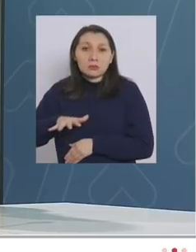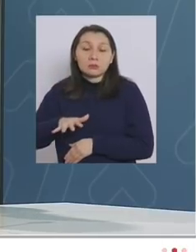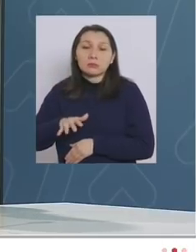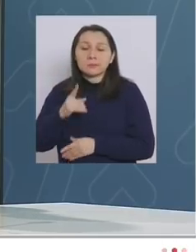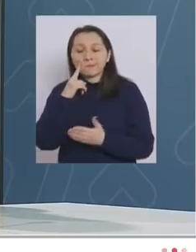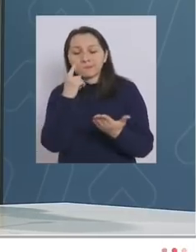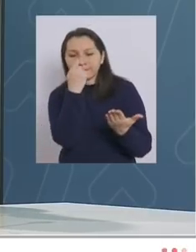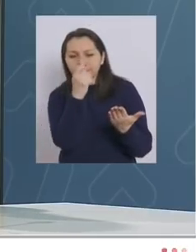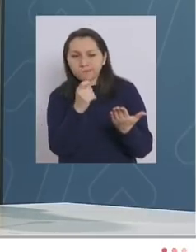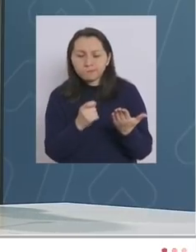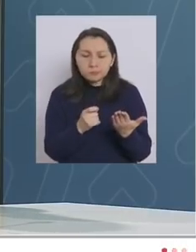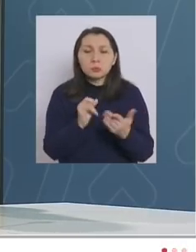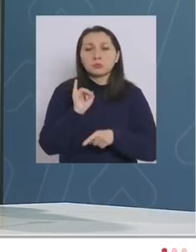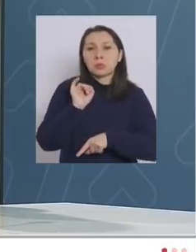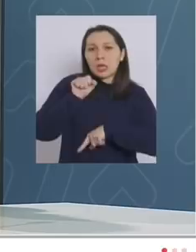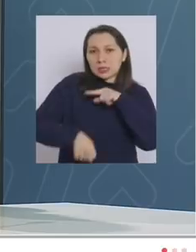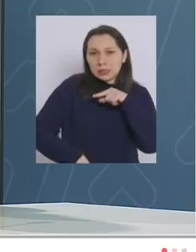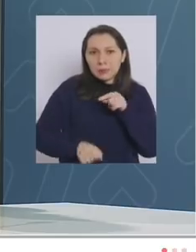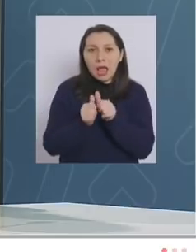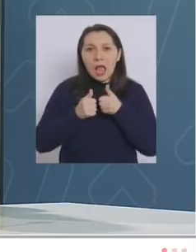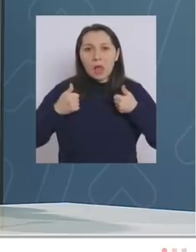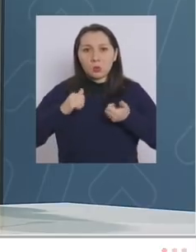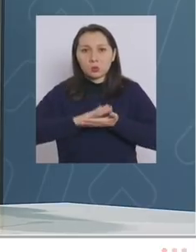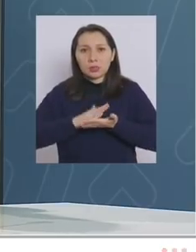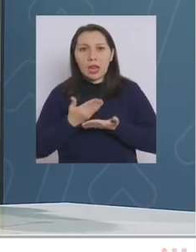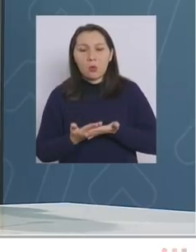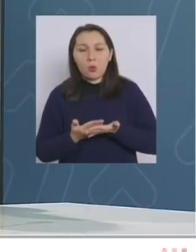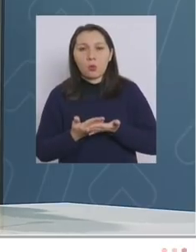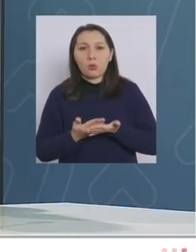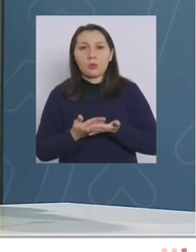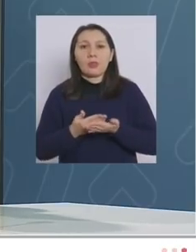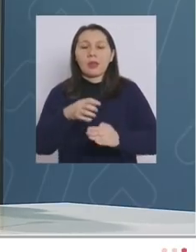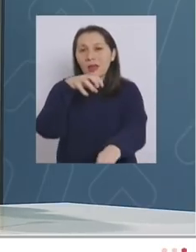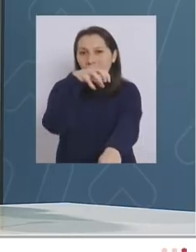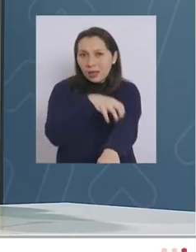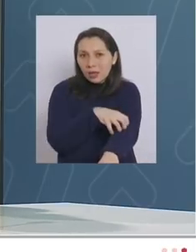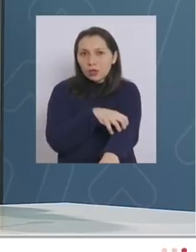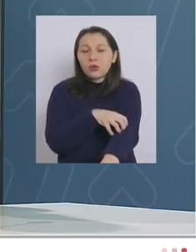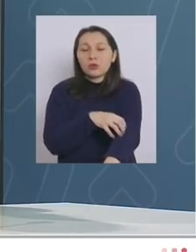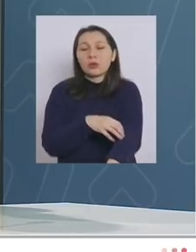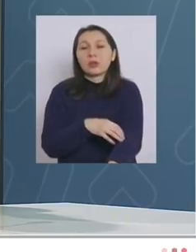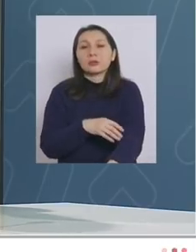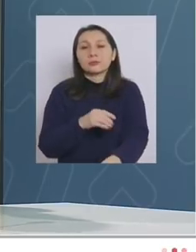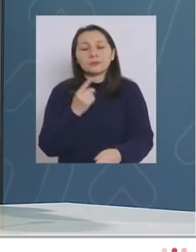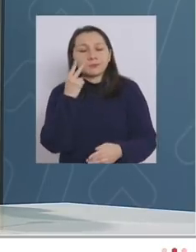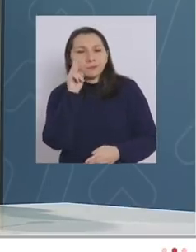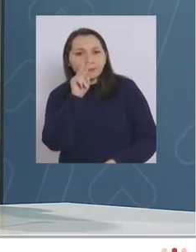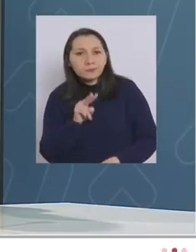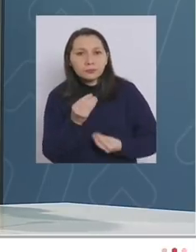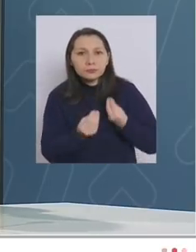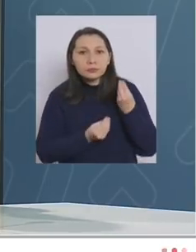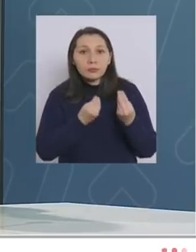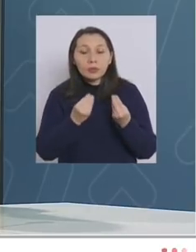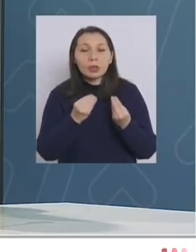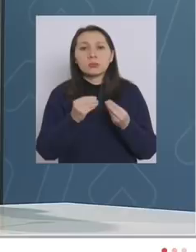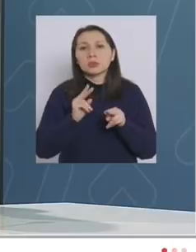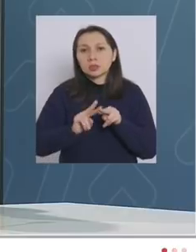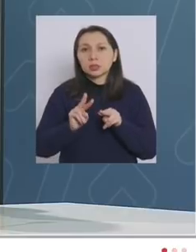fue evaluada y acogida por la autoridad sanitaria regional, ¿cierto? Considerando también que